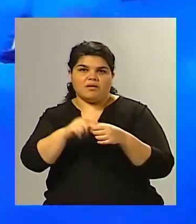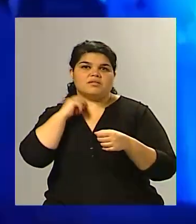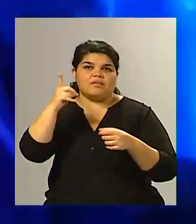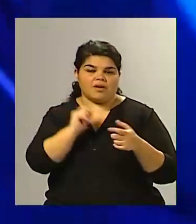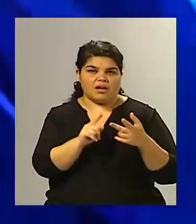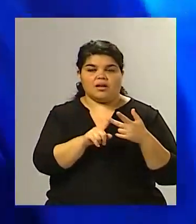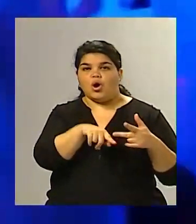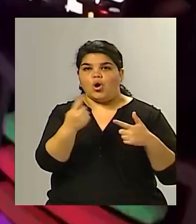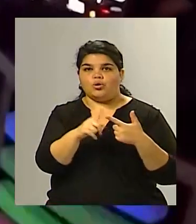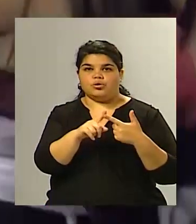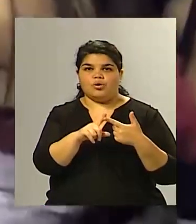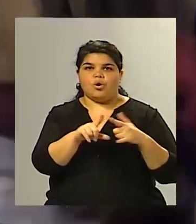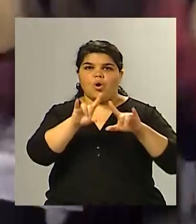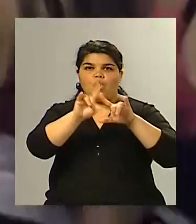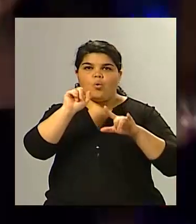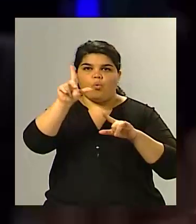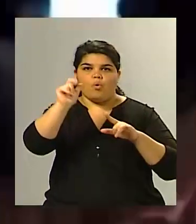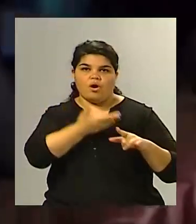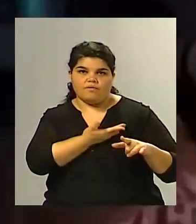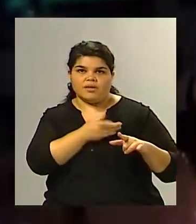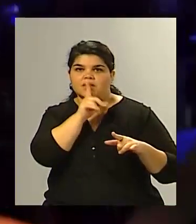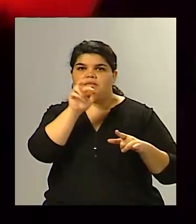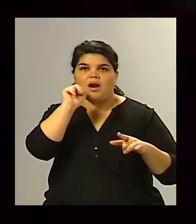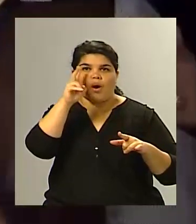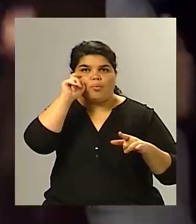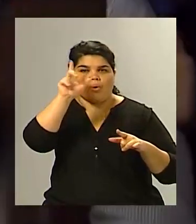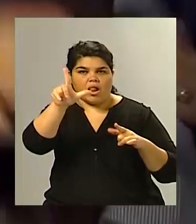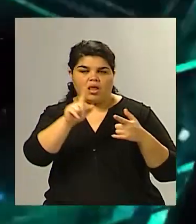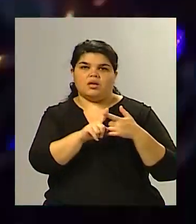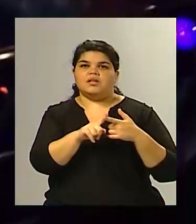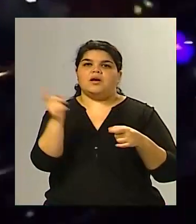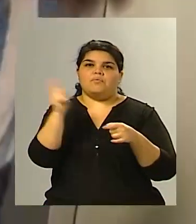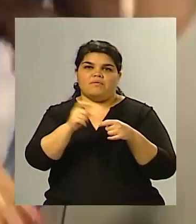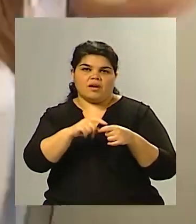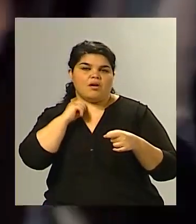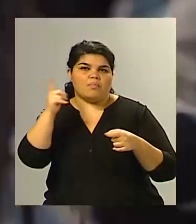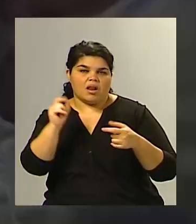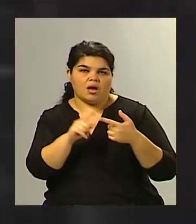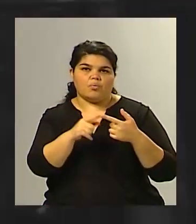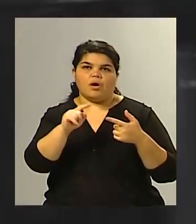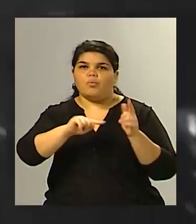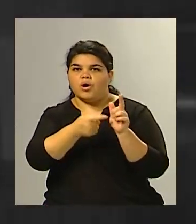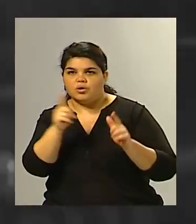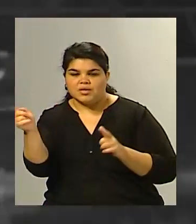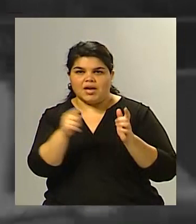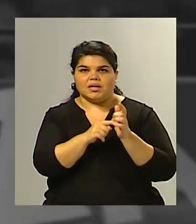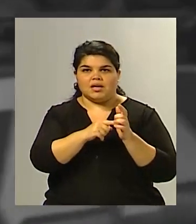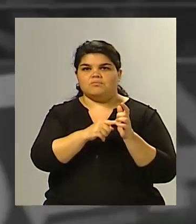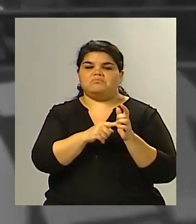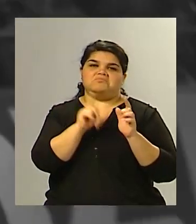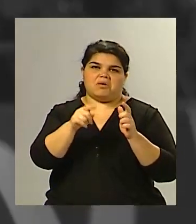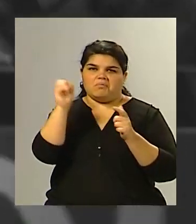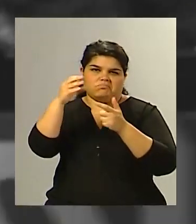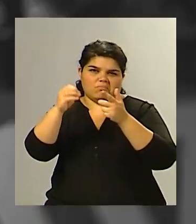Wolf Travel, que tiene destinos organizados como Malargüe, San Rafael, la ciudad de Buenos Aires, Puerto Madryn, Rosario, Puerto